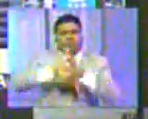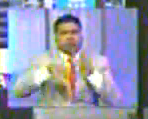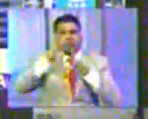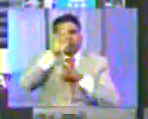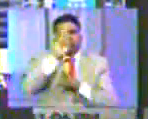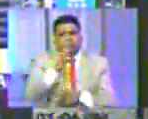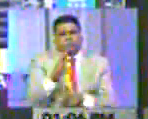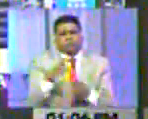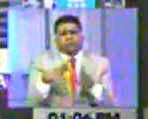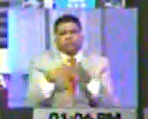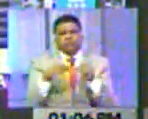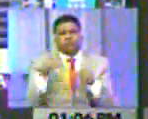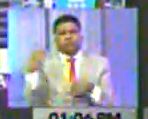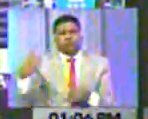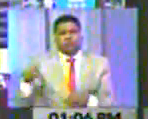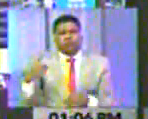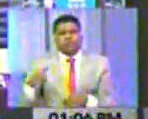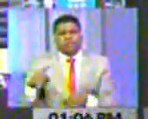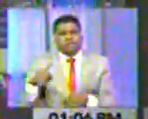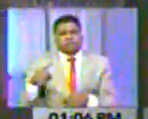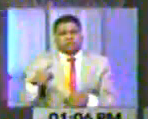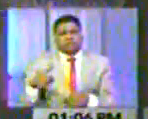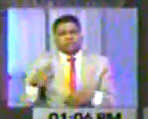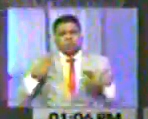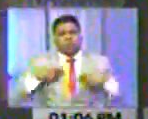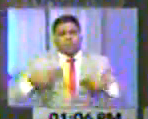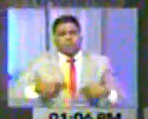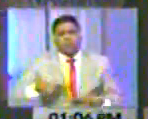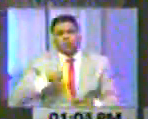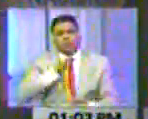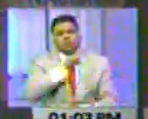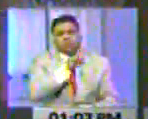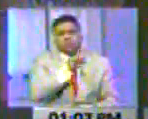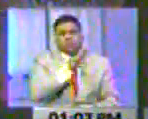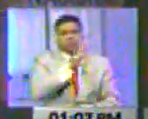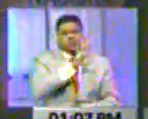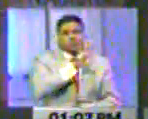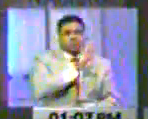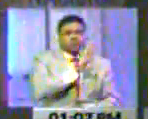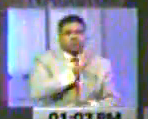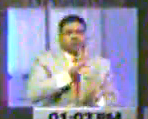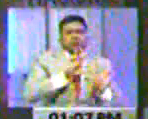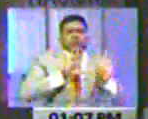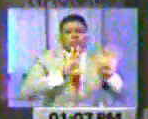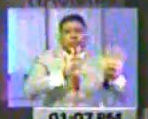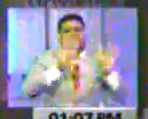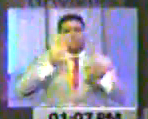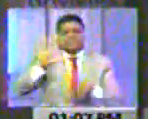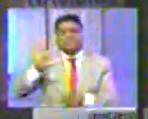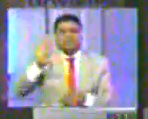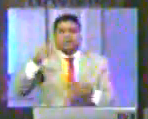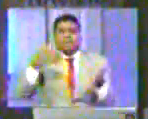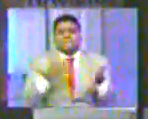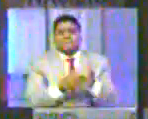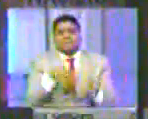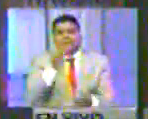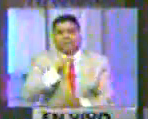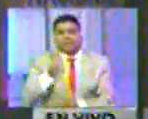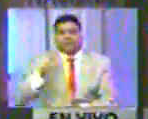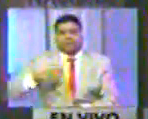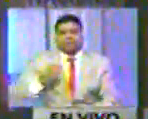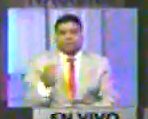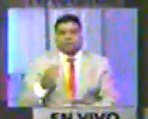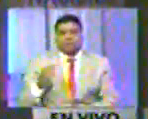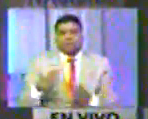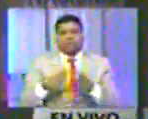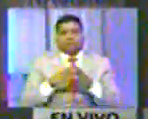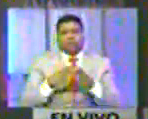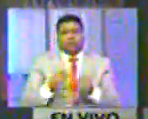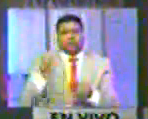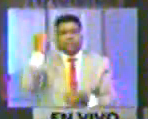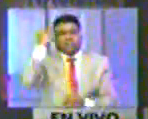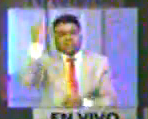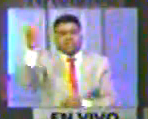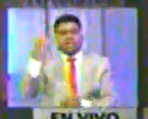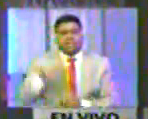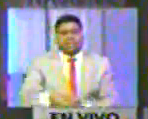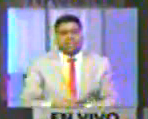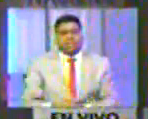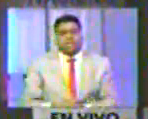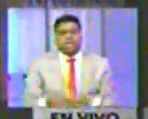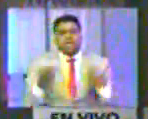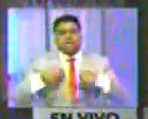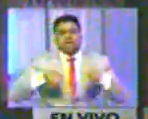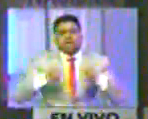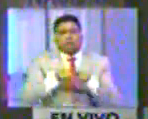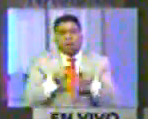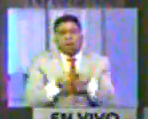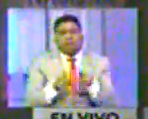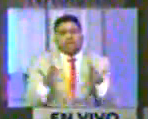derechos humanos. Más de 95.000 funcionarios y efectivos de los cuerpos de seguridad ciudadana e inteligencia, así como